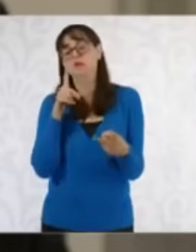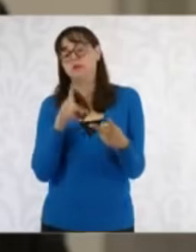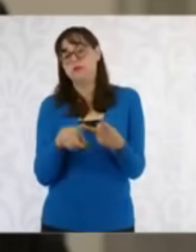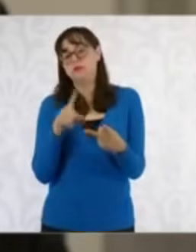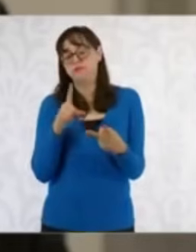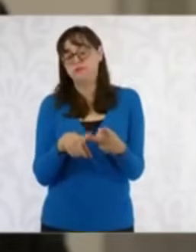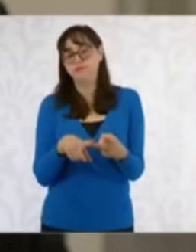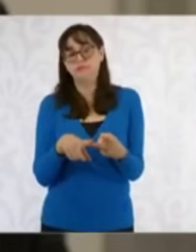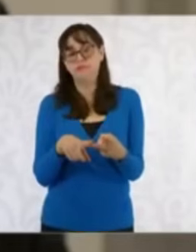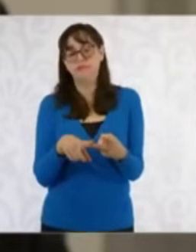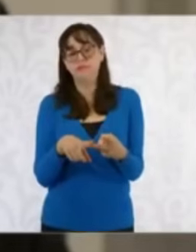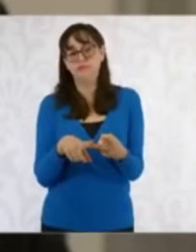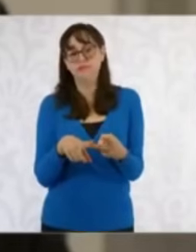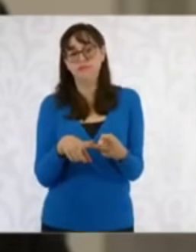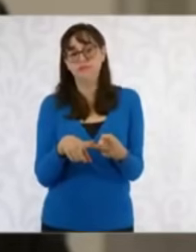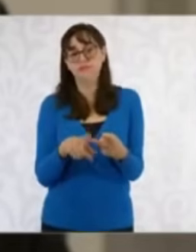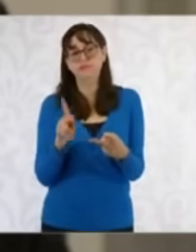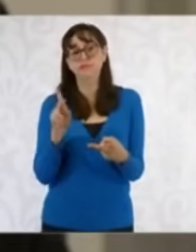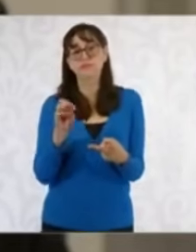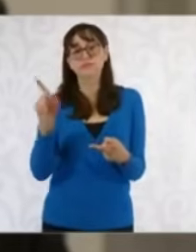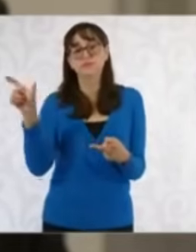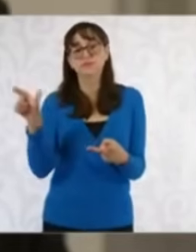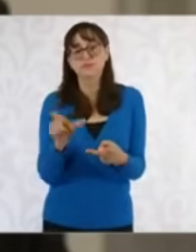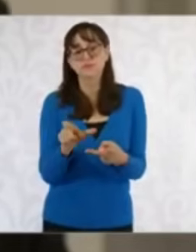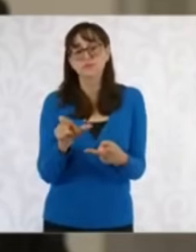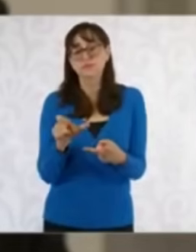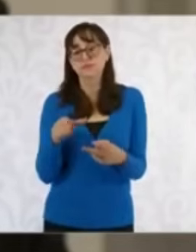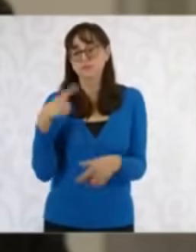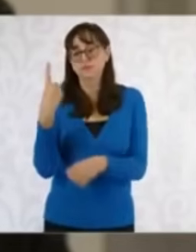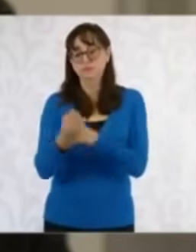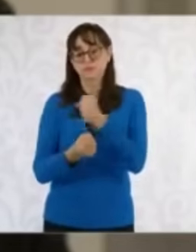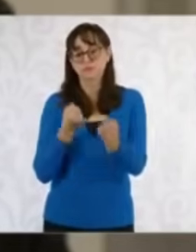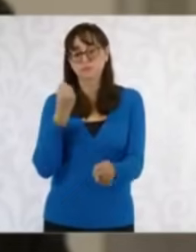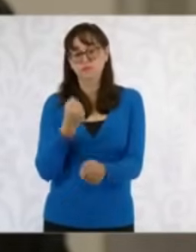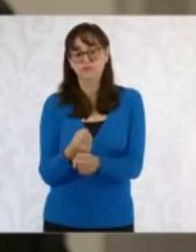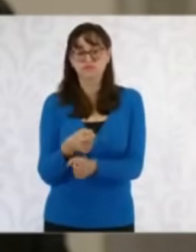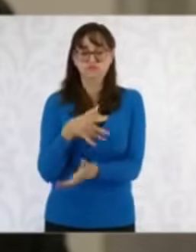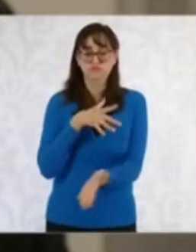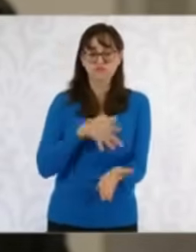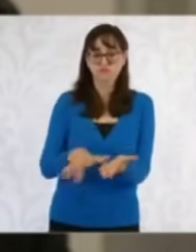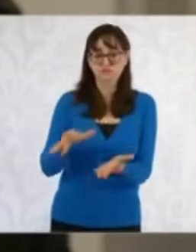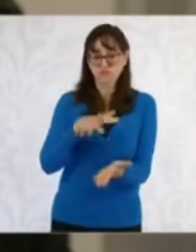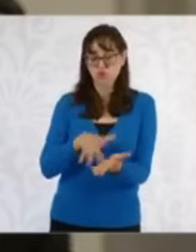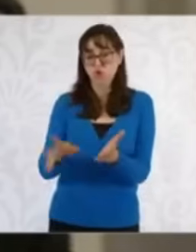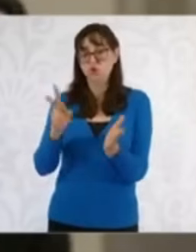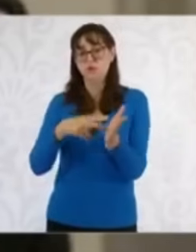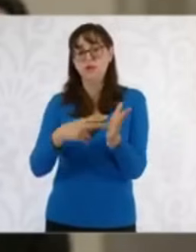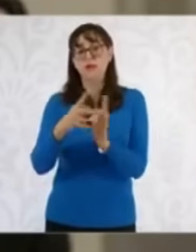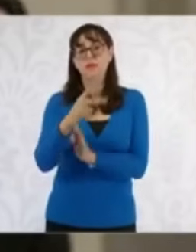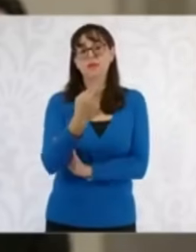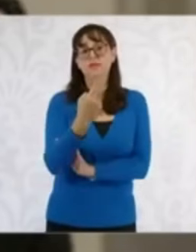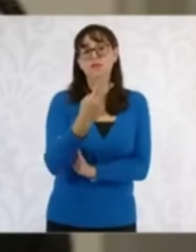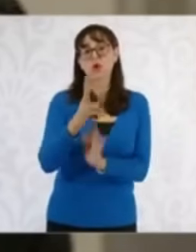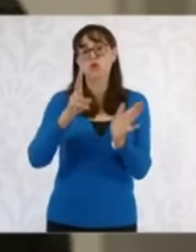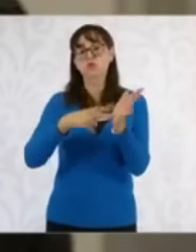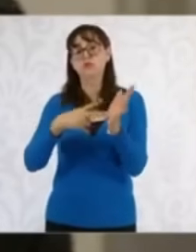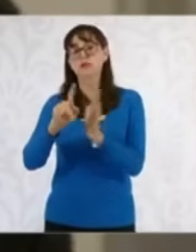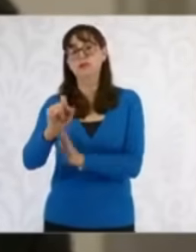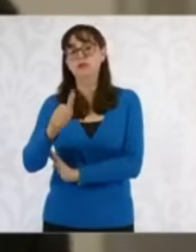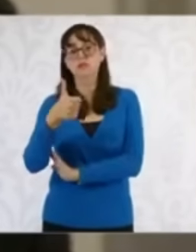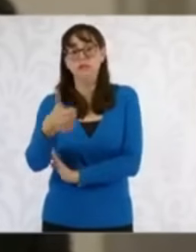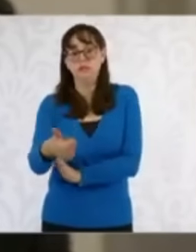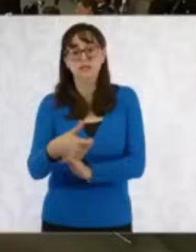hablado de cuánto apoyo le otorgará a Pemex en el siguiente año, en 2026, también para tener una idea del largo